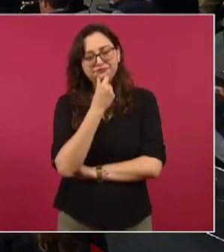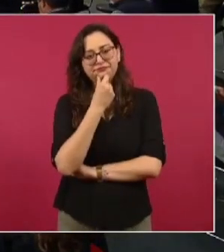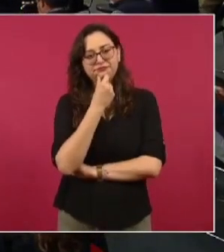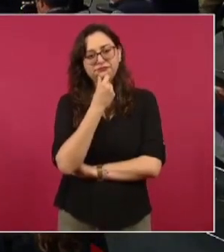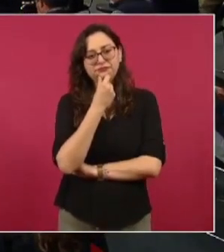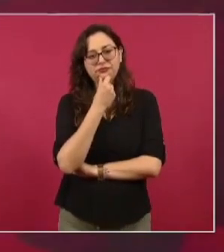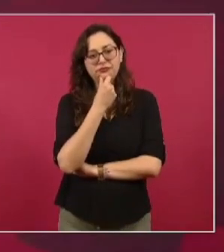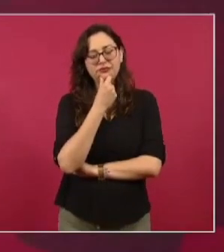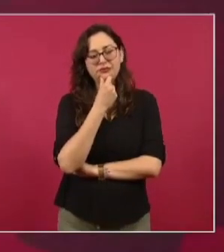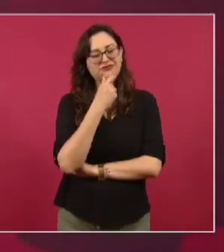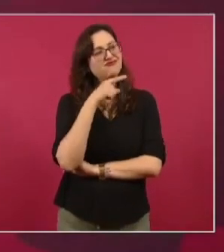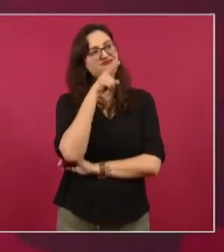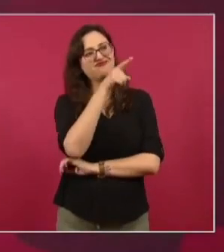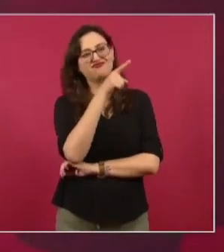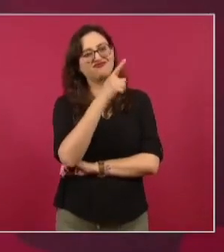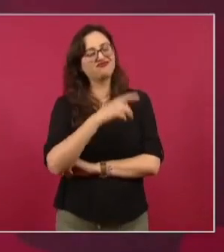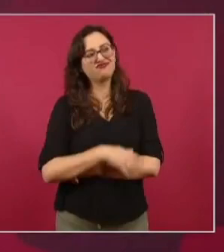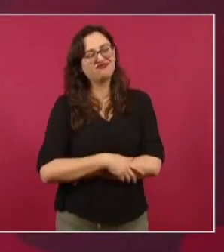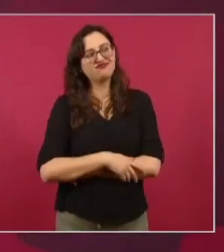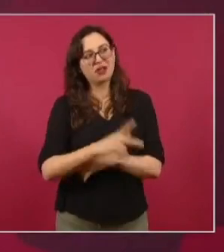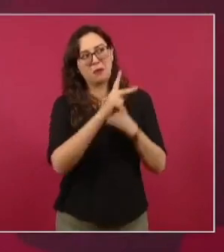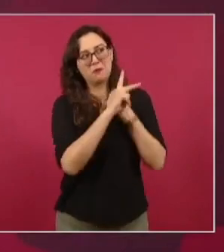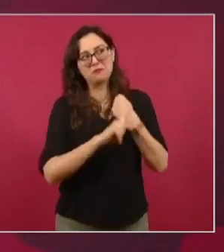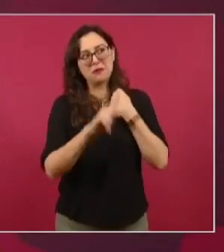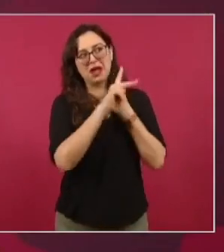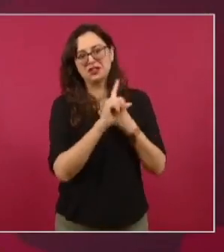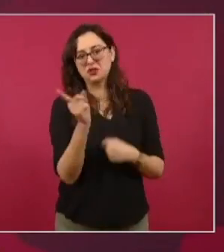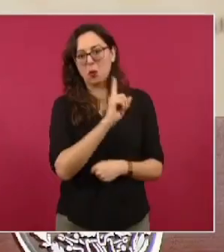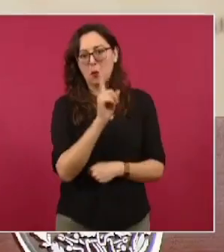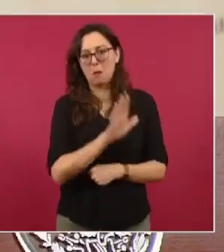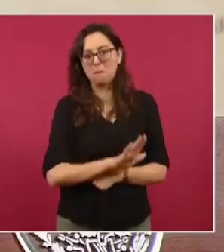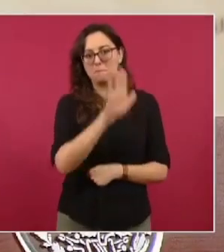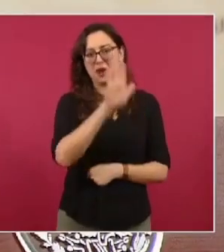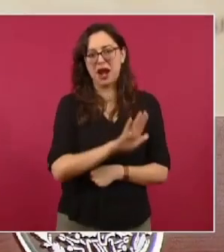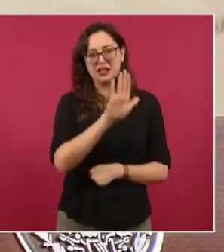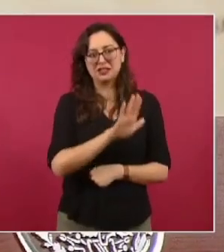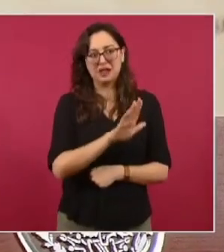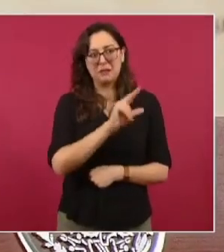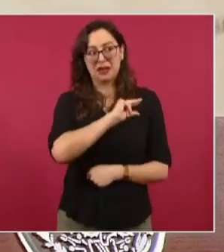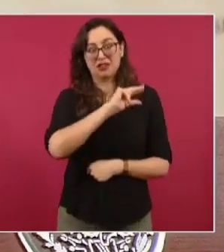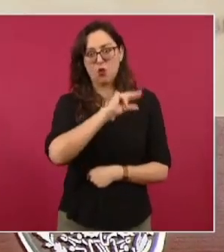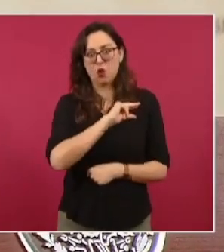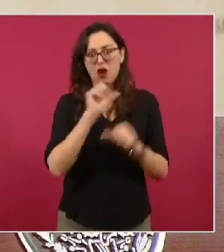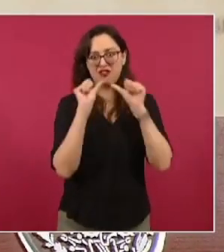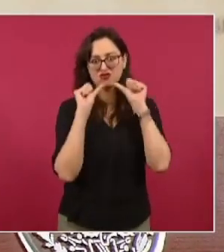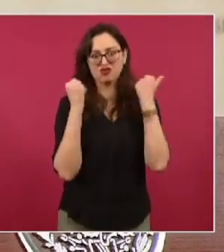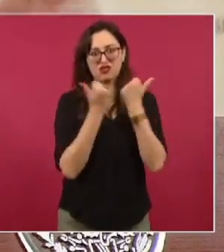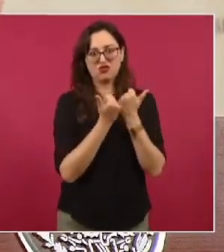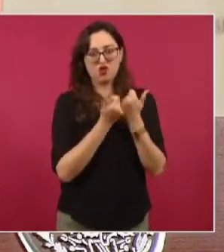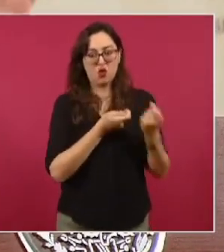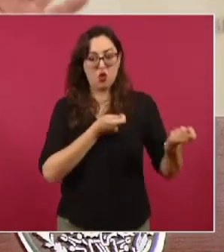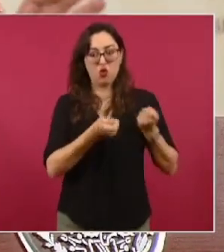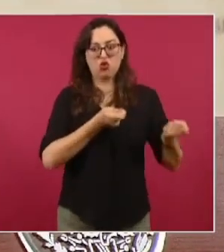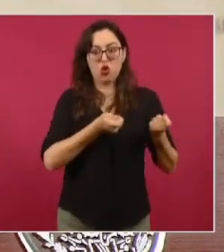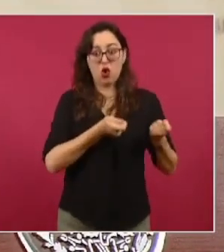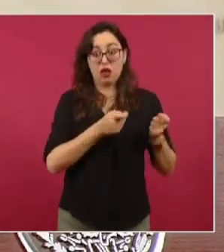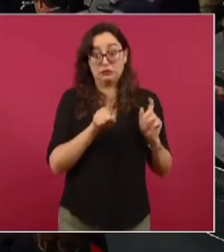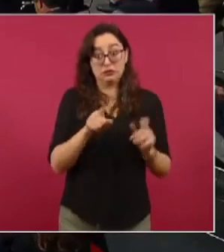es una especie de sociedad anónima durísimo nada más que